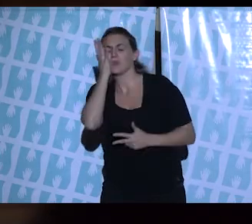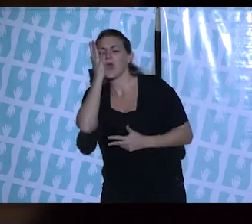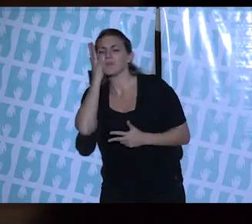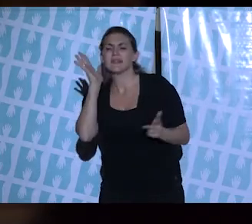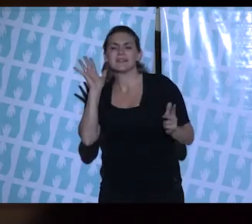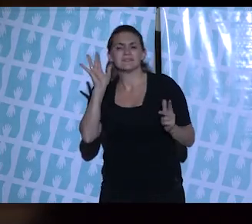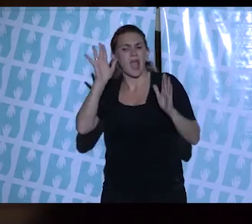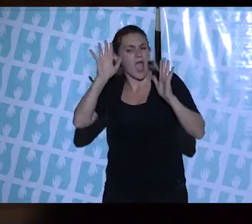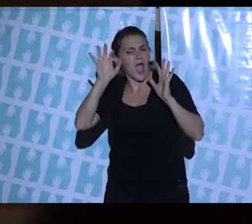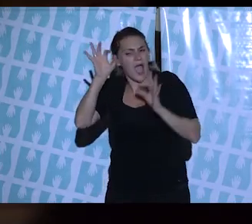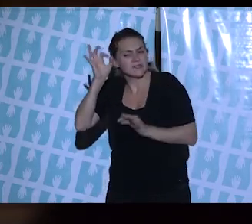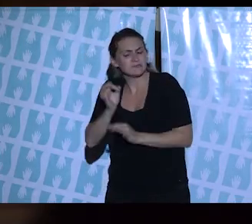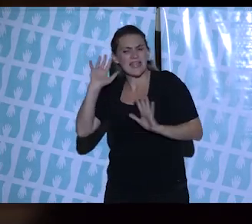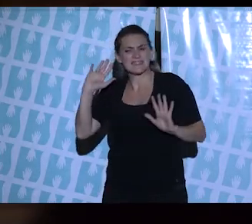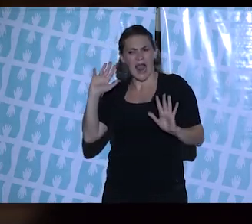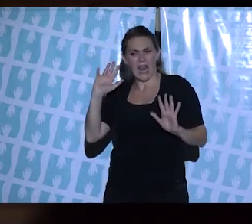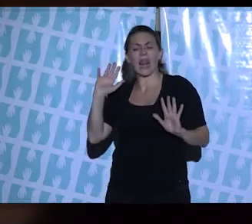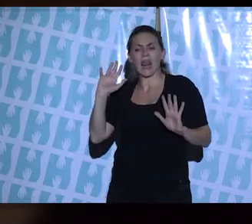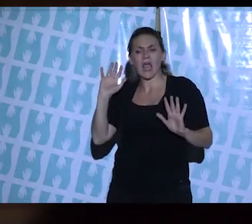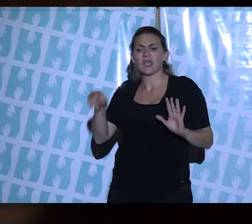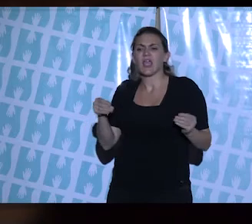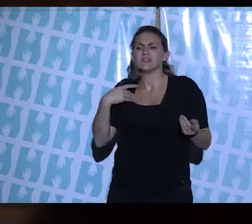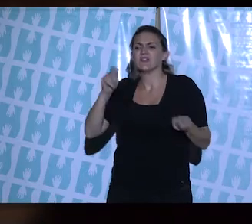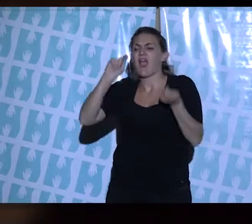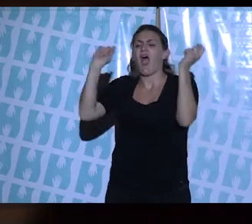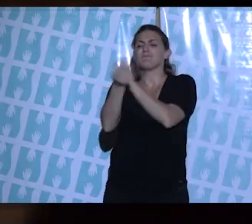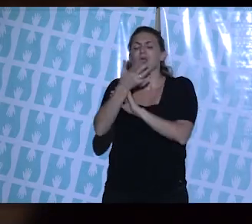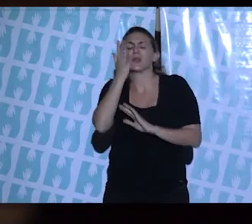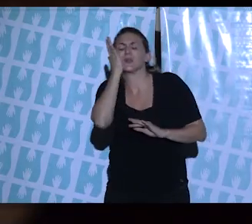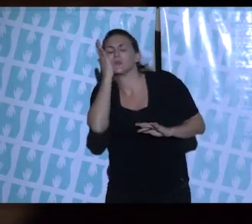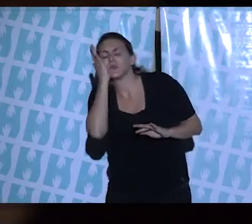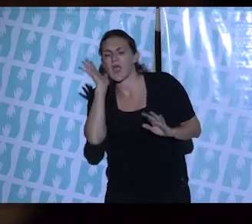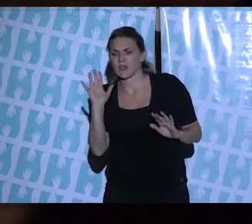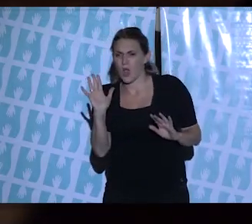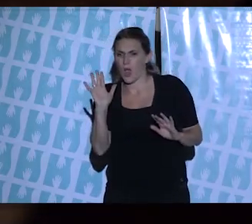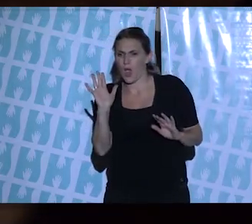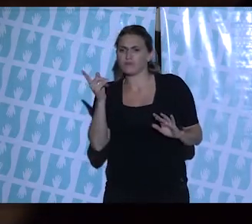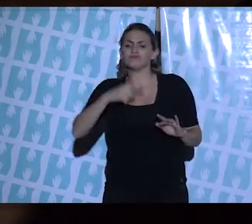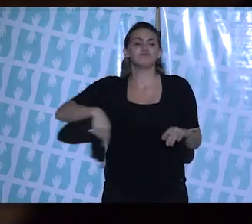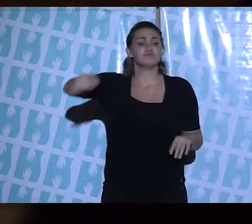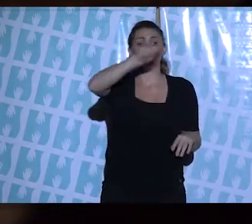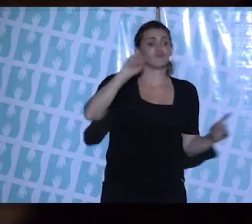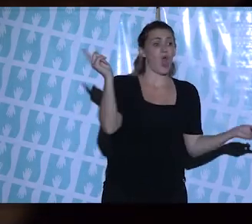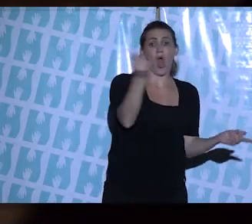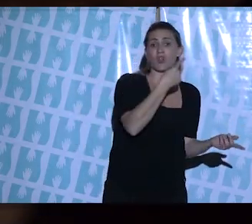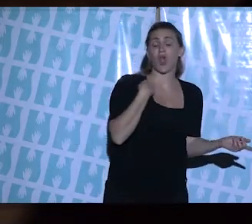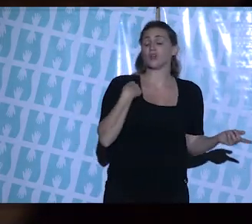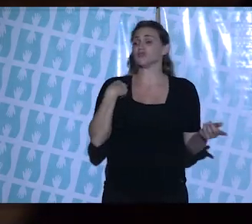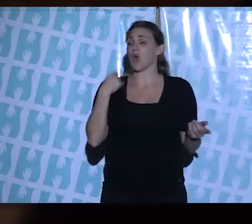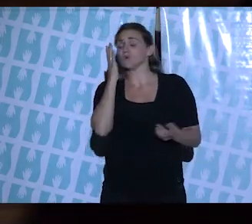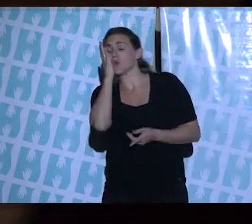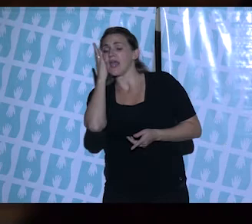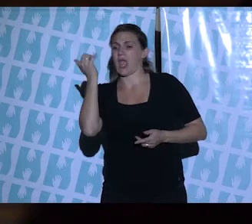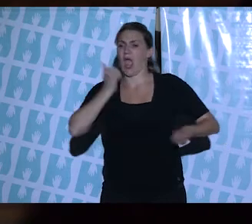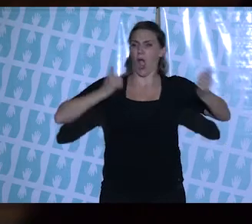es la actuación física de los sueños. ¿Qué significa esto? Nosotros soñamos que nos están corriendo